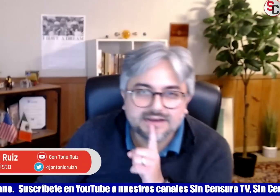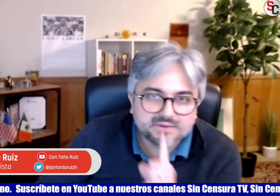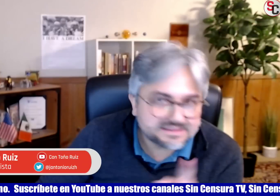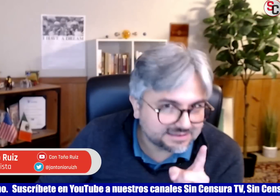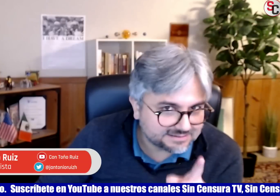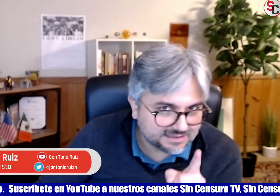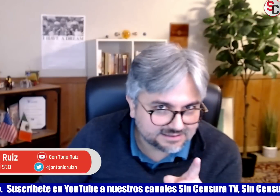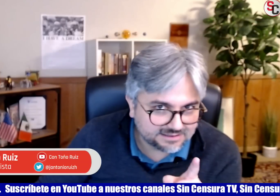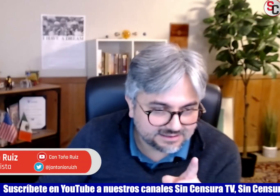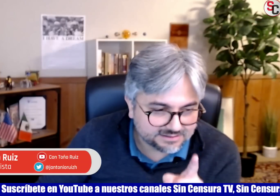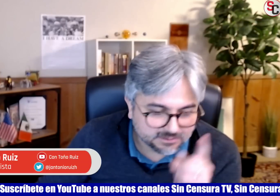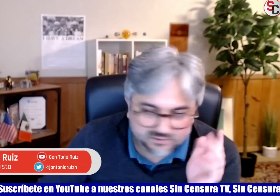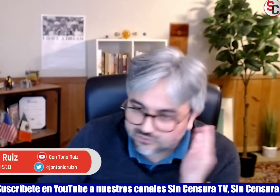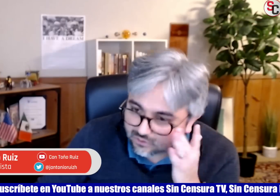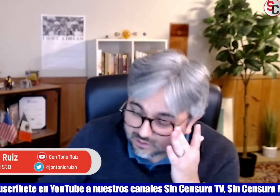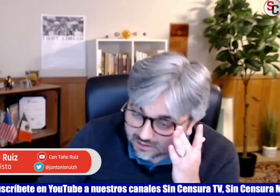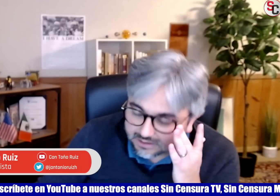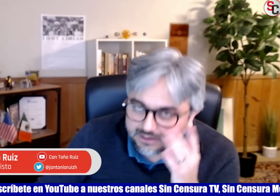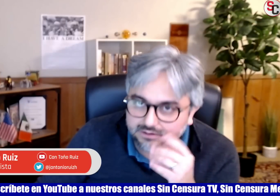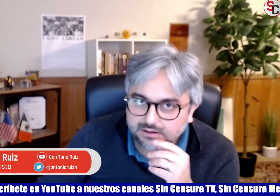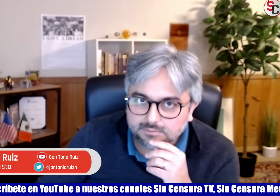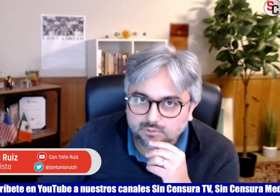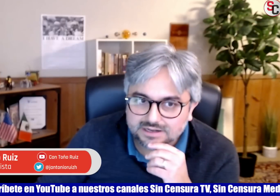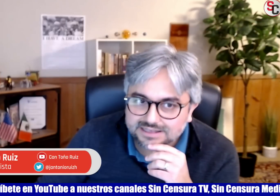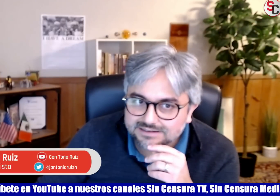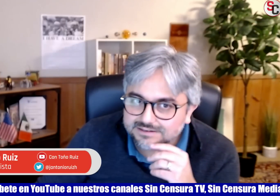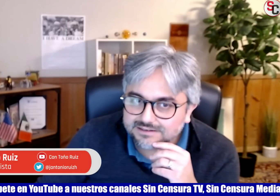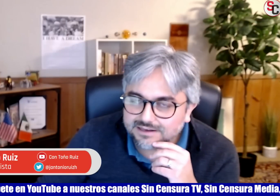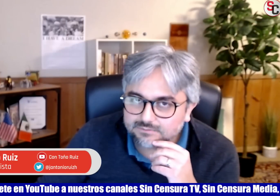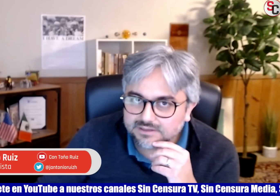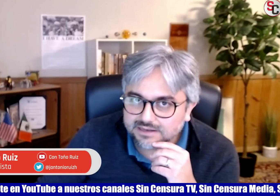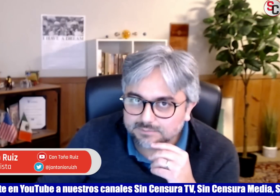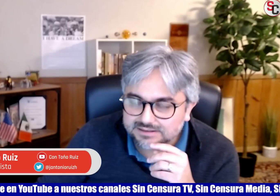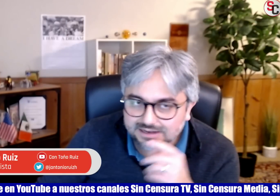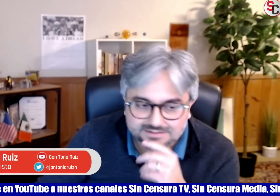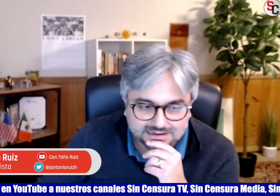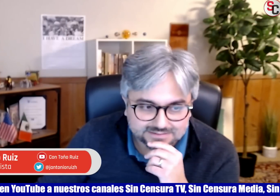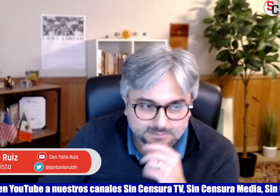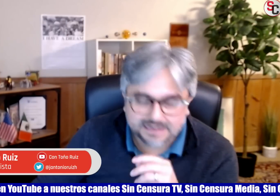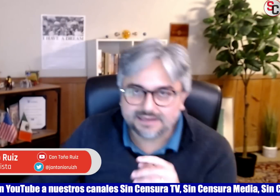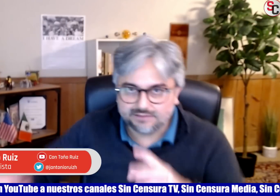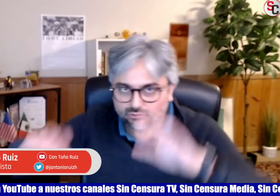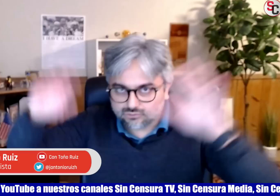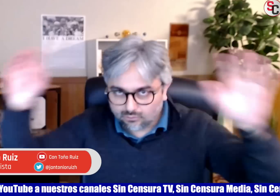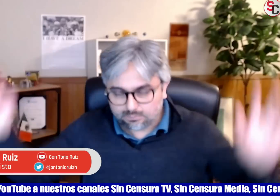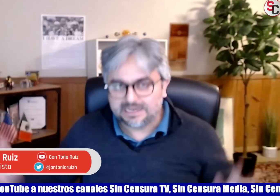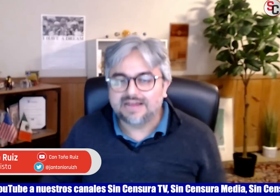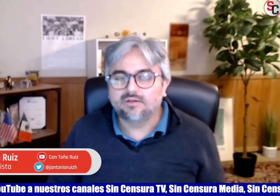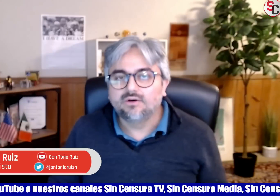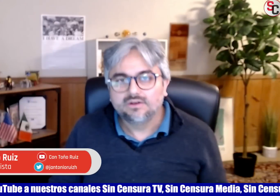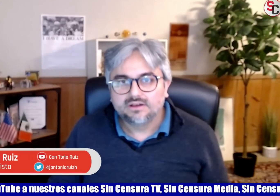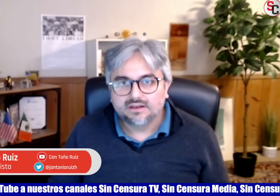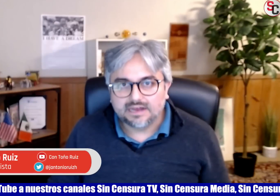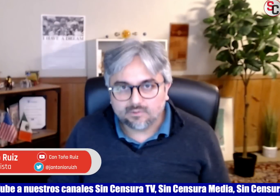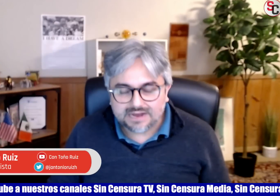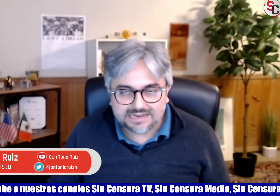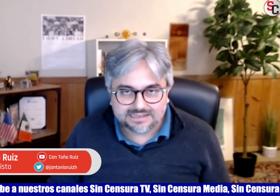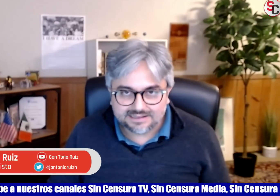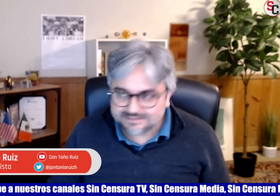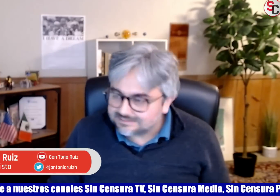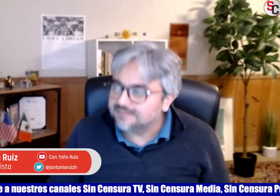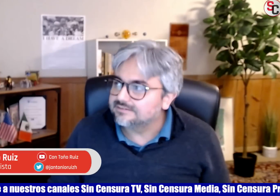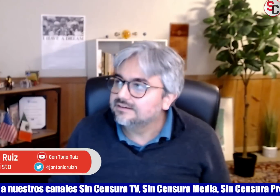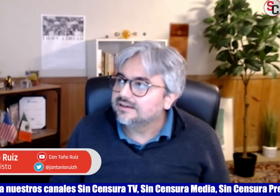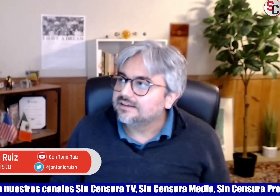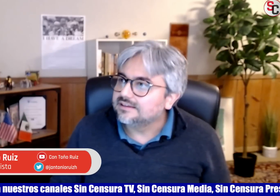Además de la muy interesante intervención por el quién es quién de las mentiras de la semana, que hizo un compilado anual